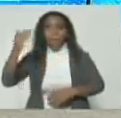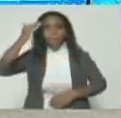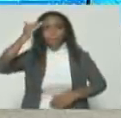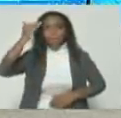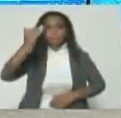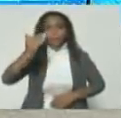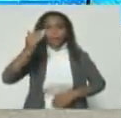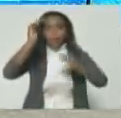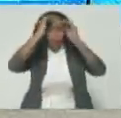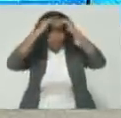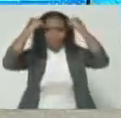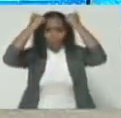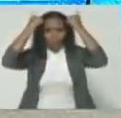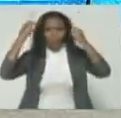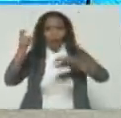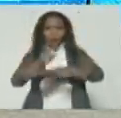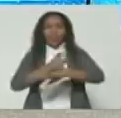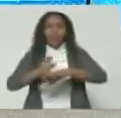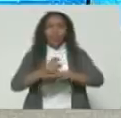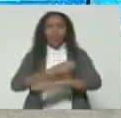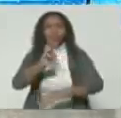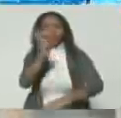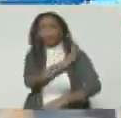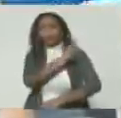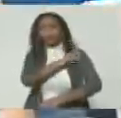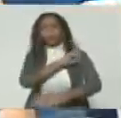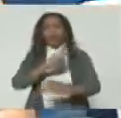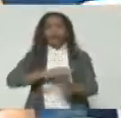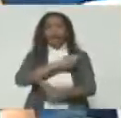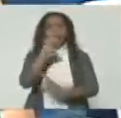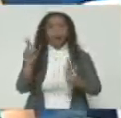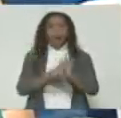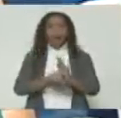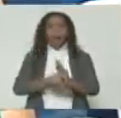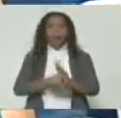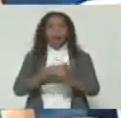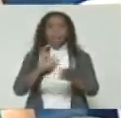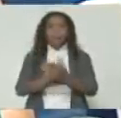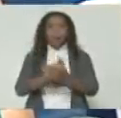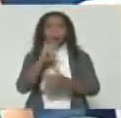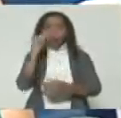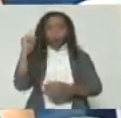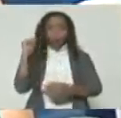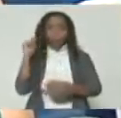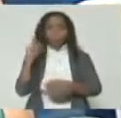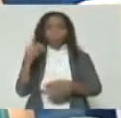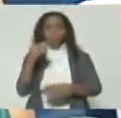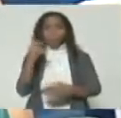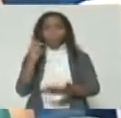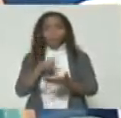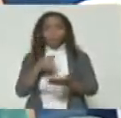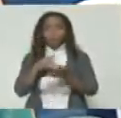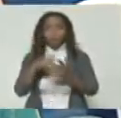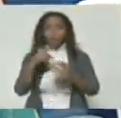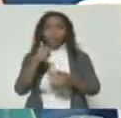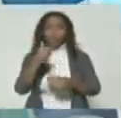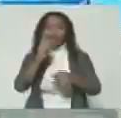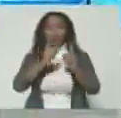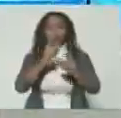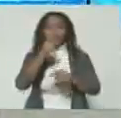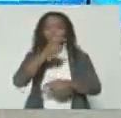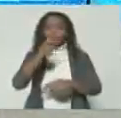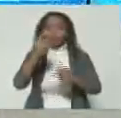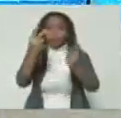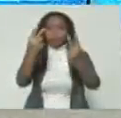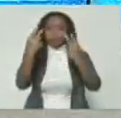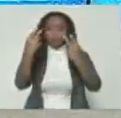Miliciano, gobernador, gerente general, amigas, amigos presentes y que nos escuchan. Yo creo que